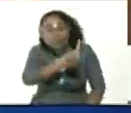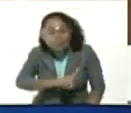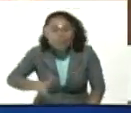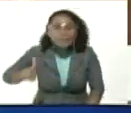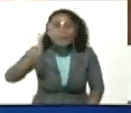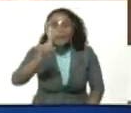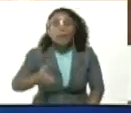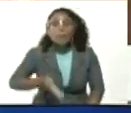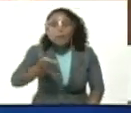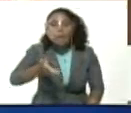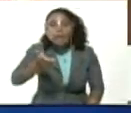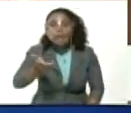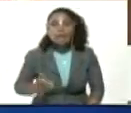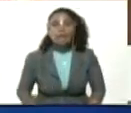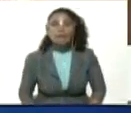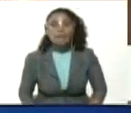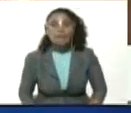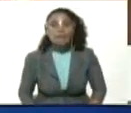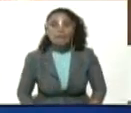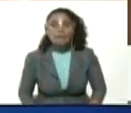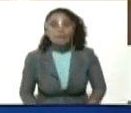virtuoso de